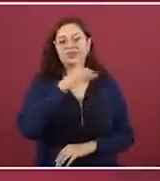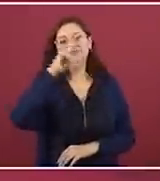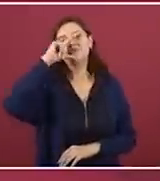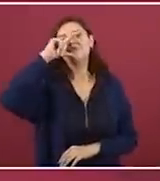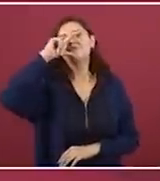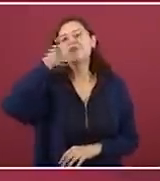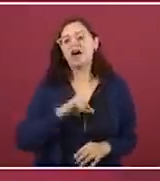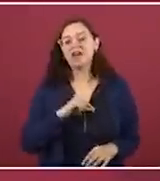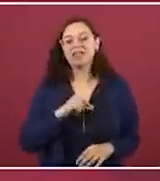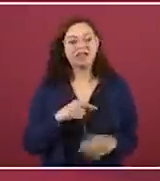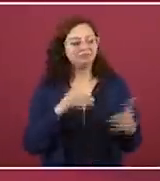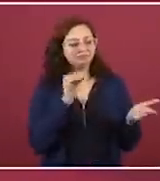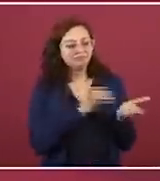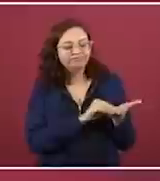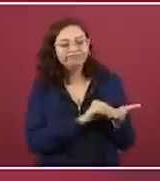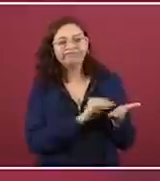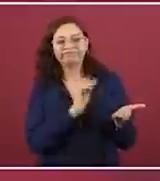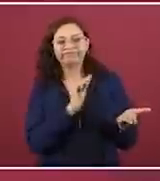no desapareció.